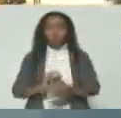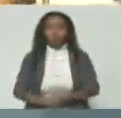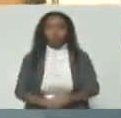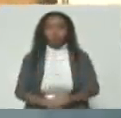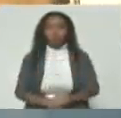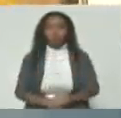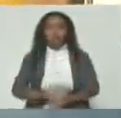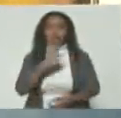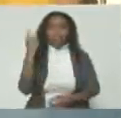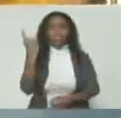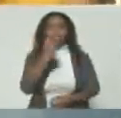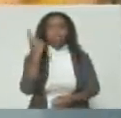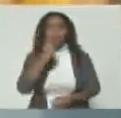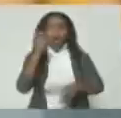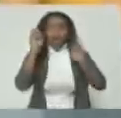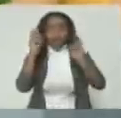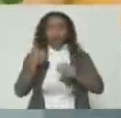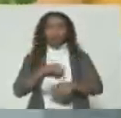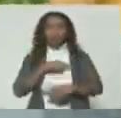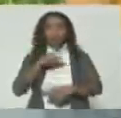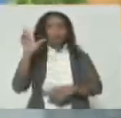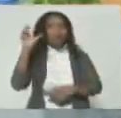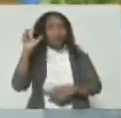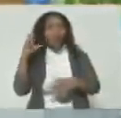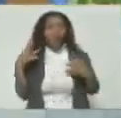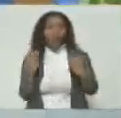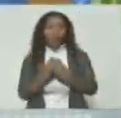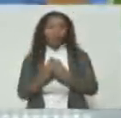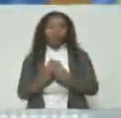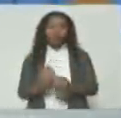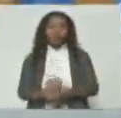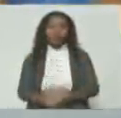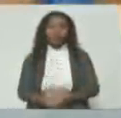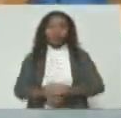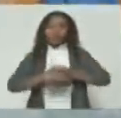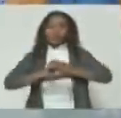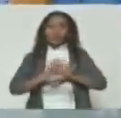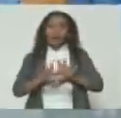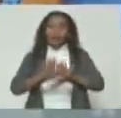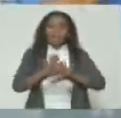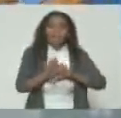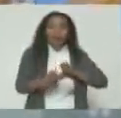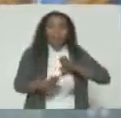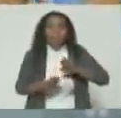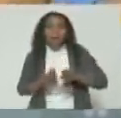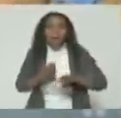El solo hecho de que estemos escuchándonos y estemos juntos ya es un paso.